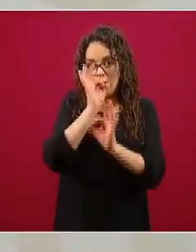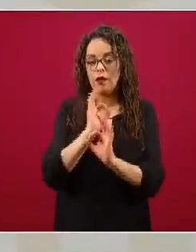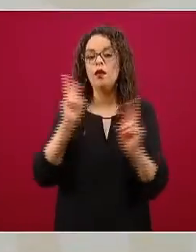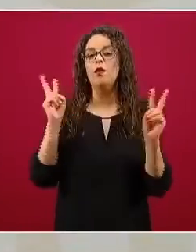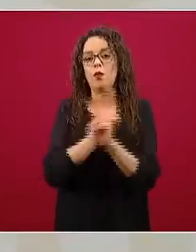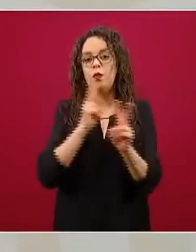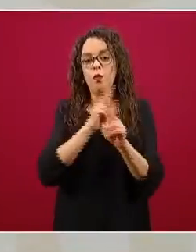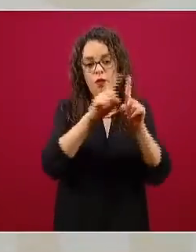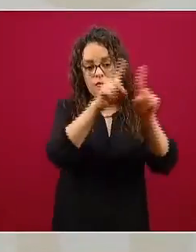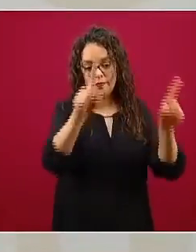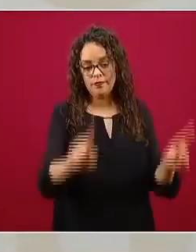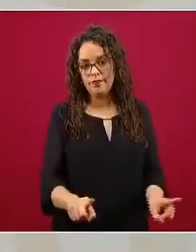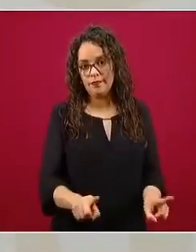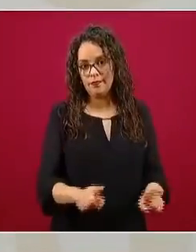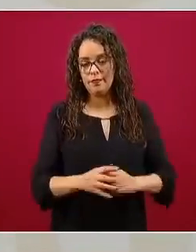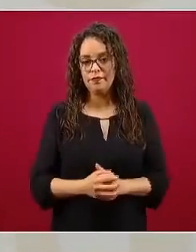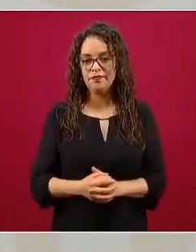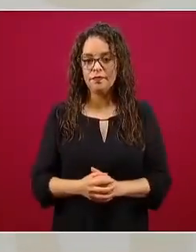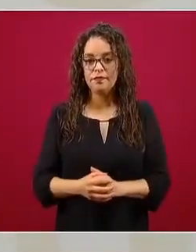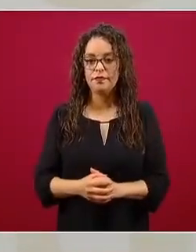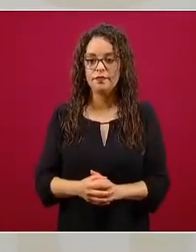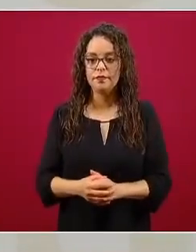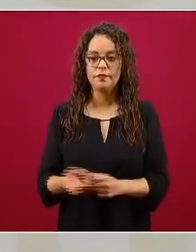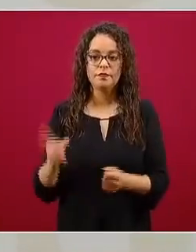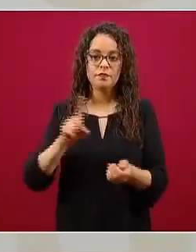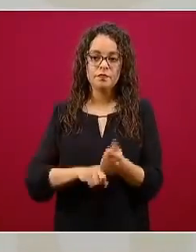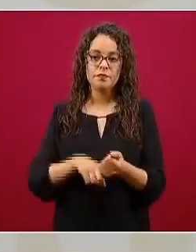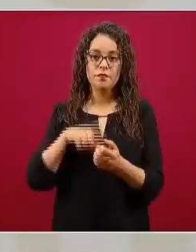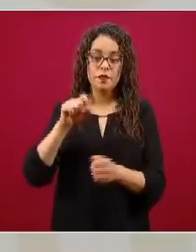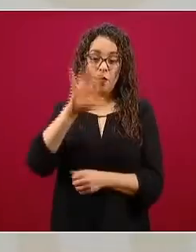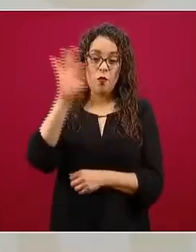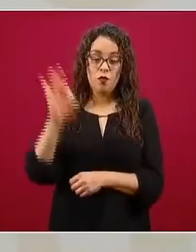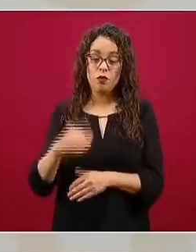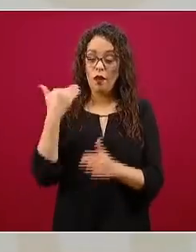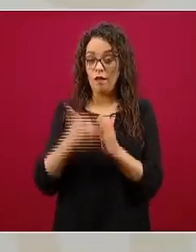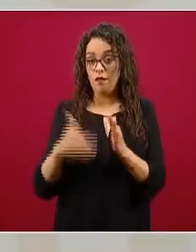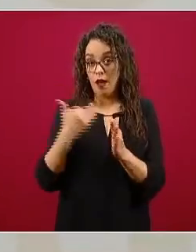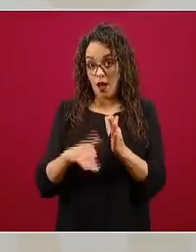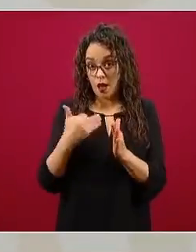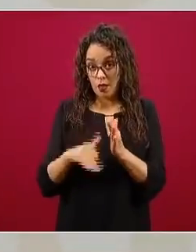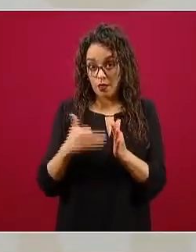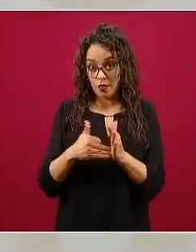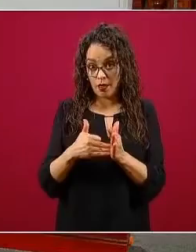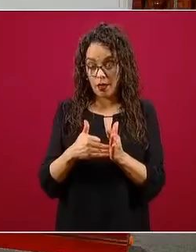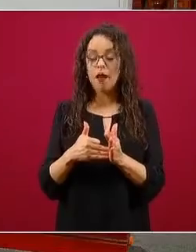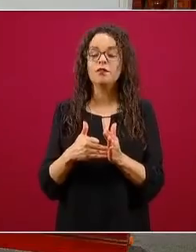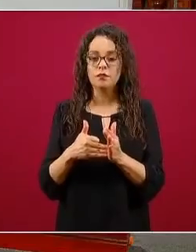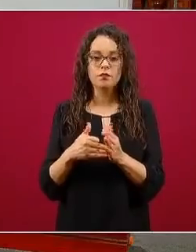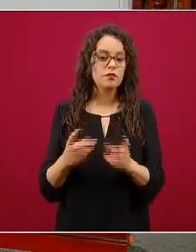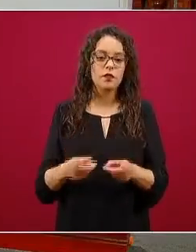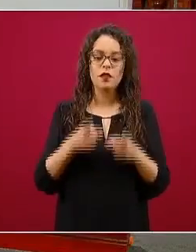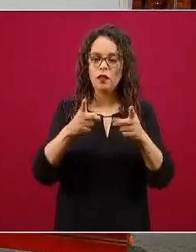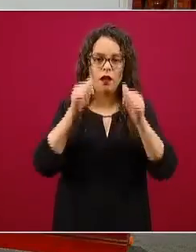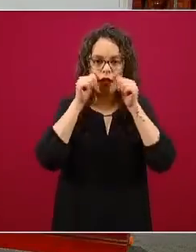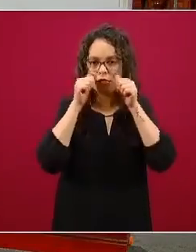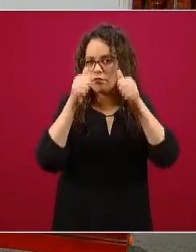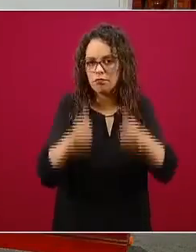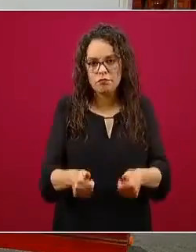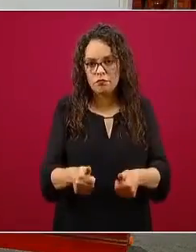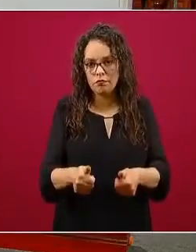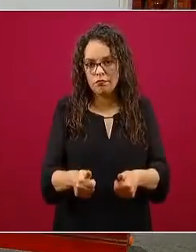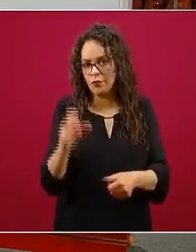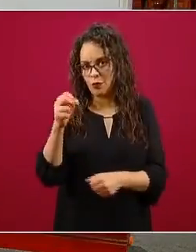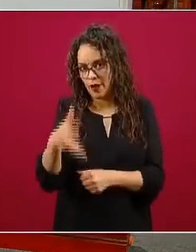o 27%, aunque quedan sin confirmación, pues se les da la atención disponible. Respecto a